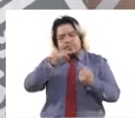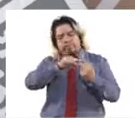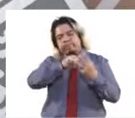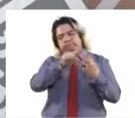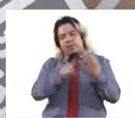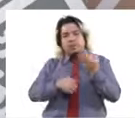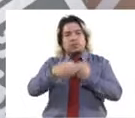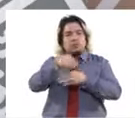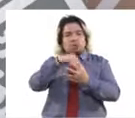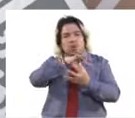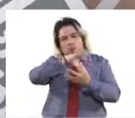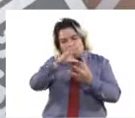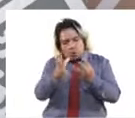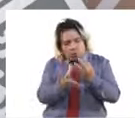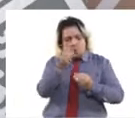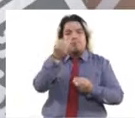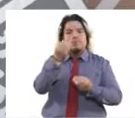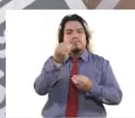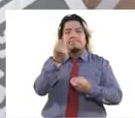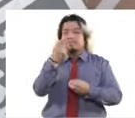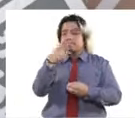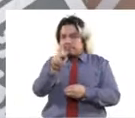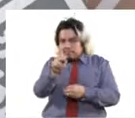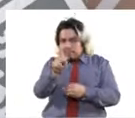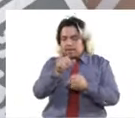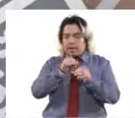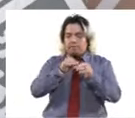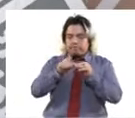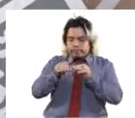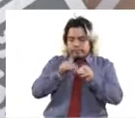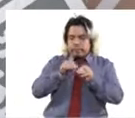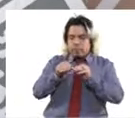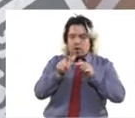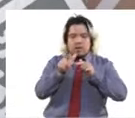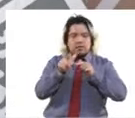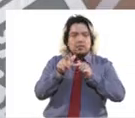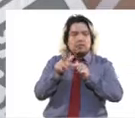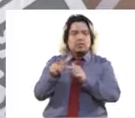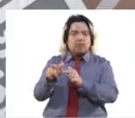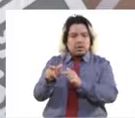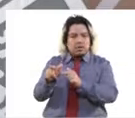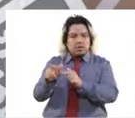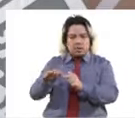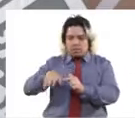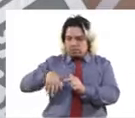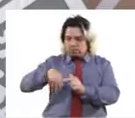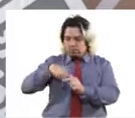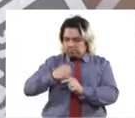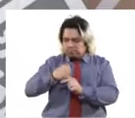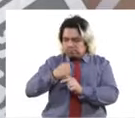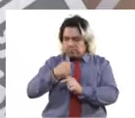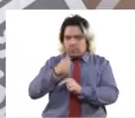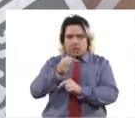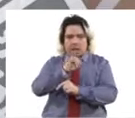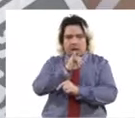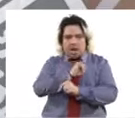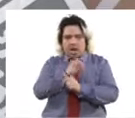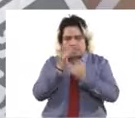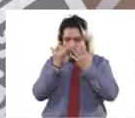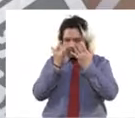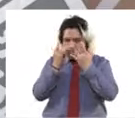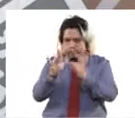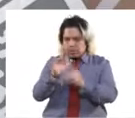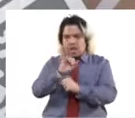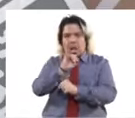sobre todo una labor constante, permanente, en no cejar, en no rendirnos,